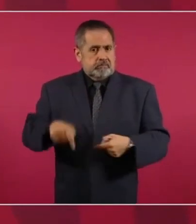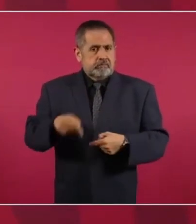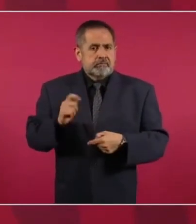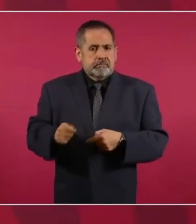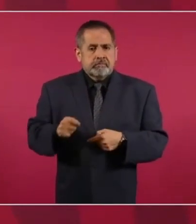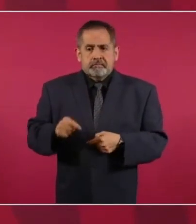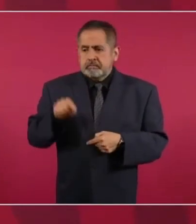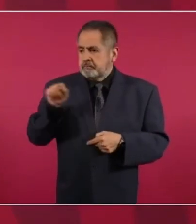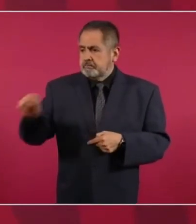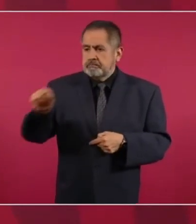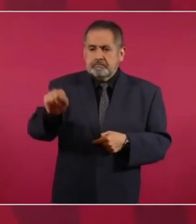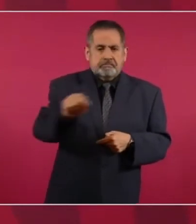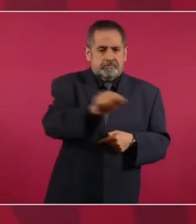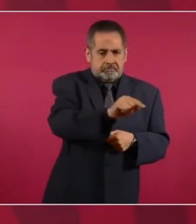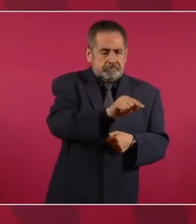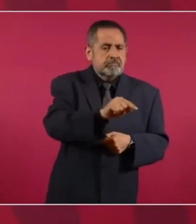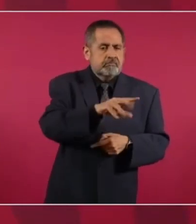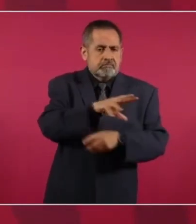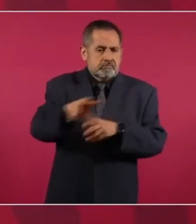todas